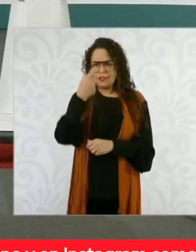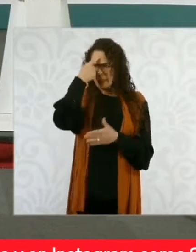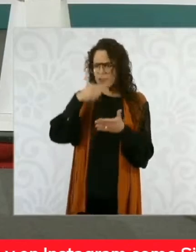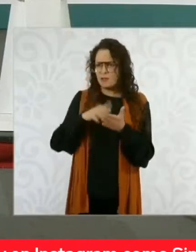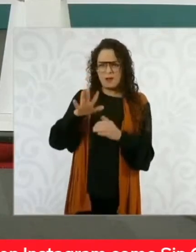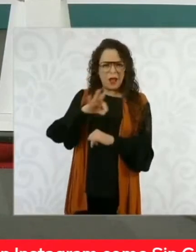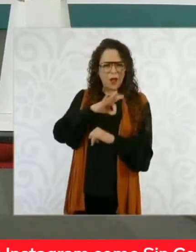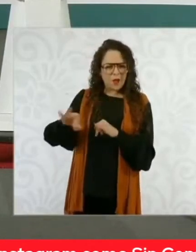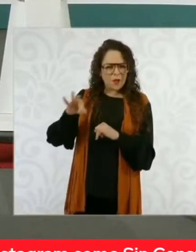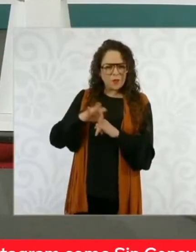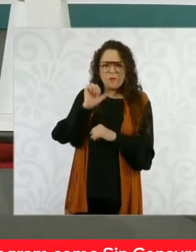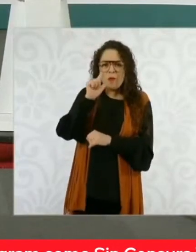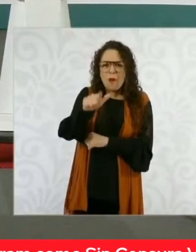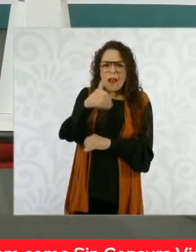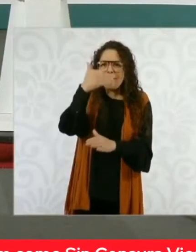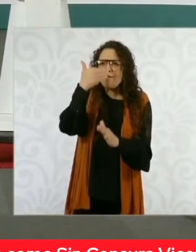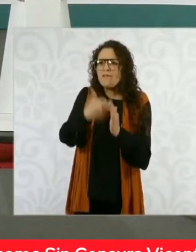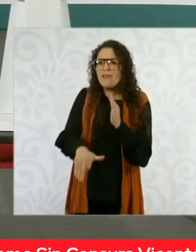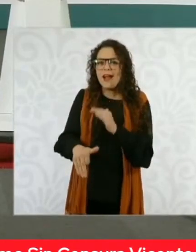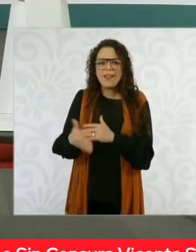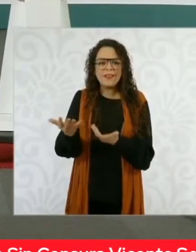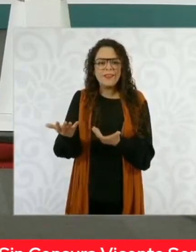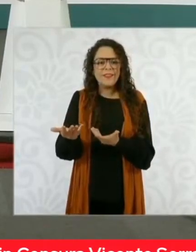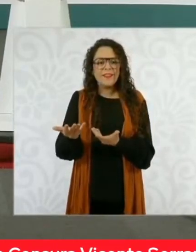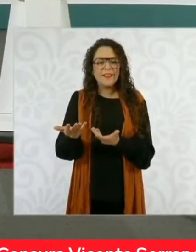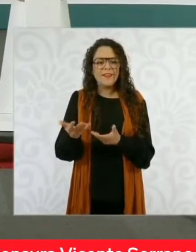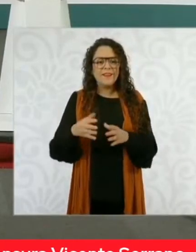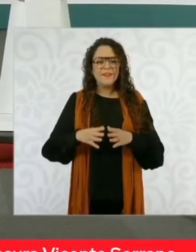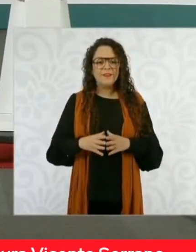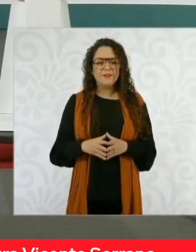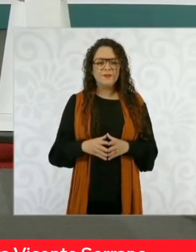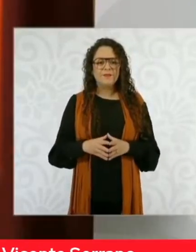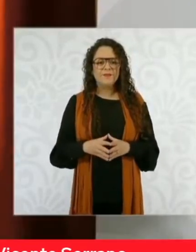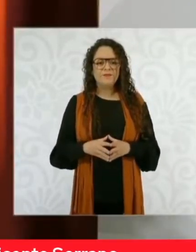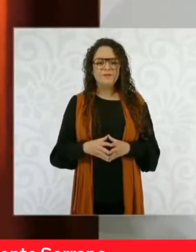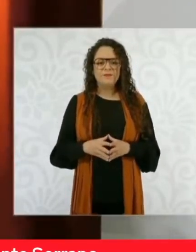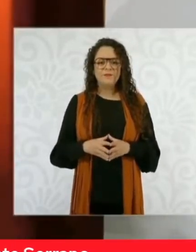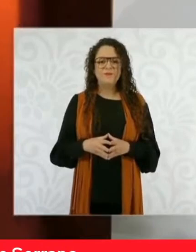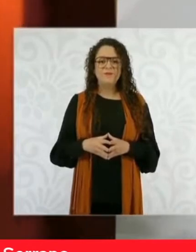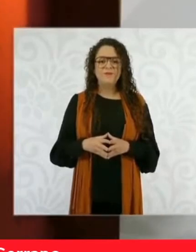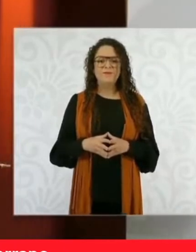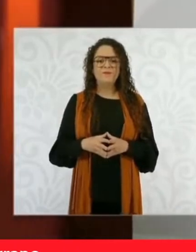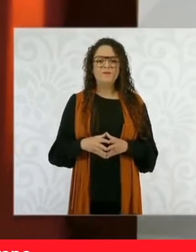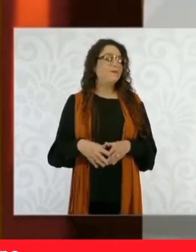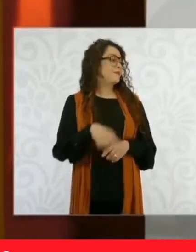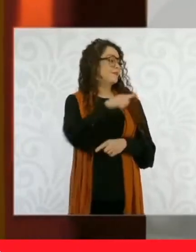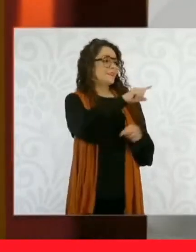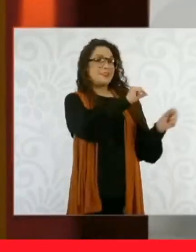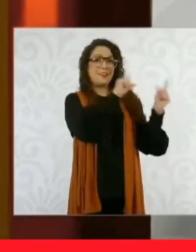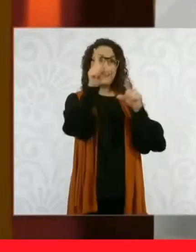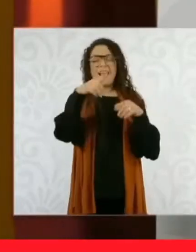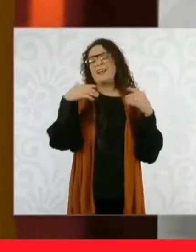dale. Nomás. ¿Cuál falta? ¡Ah! Esta es buenísima, presidenta.